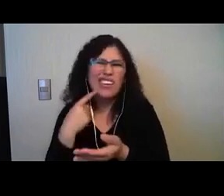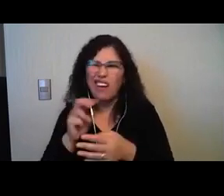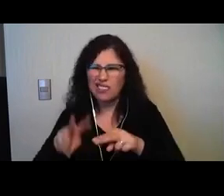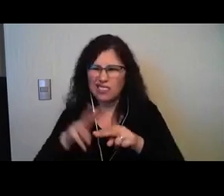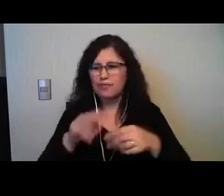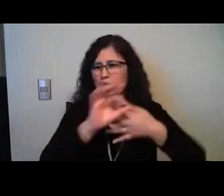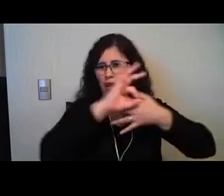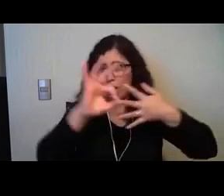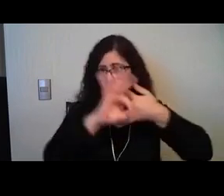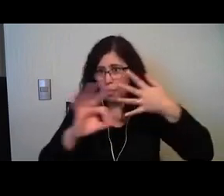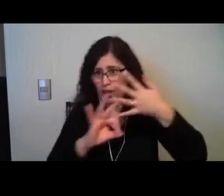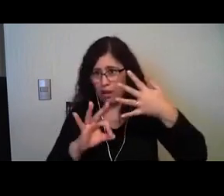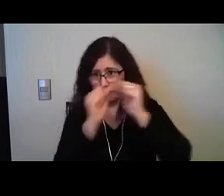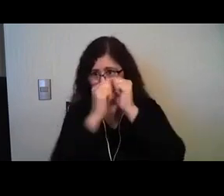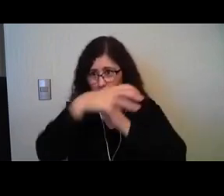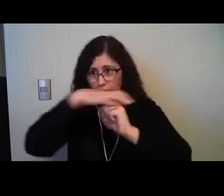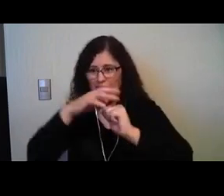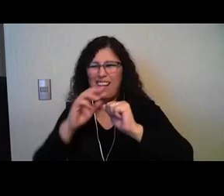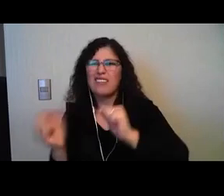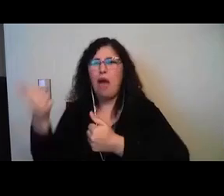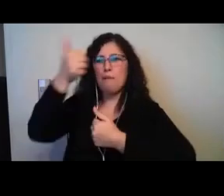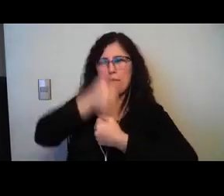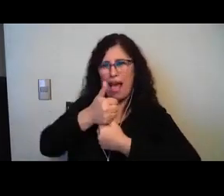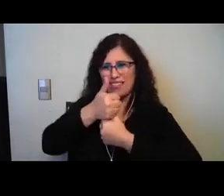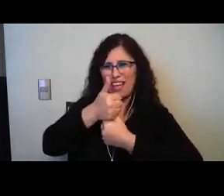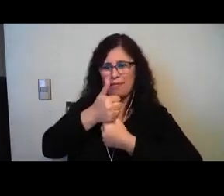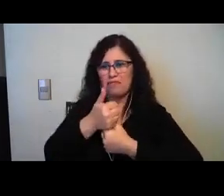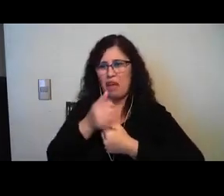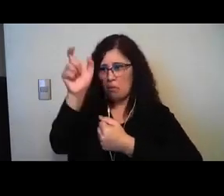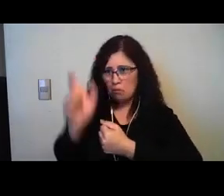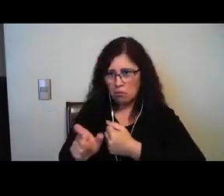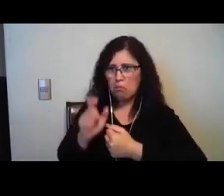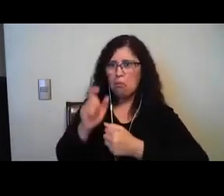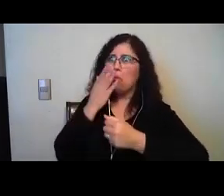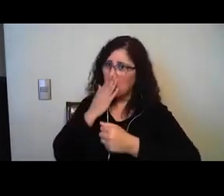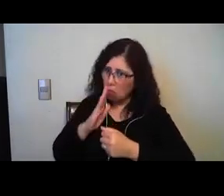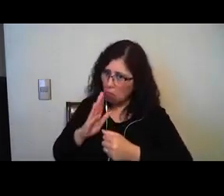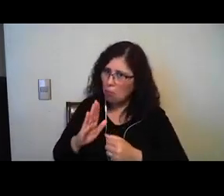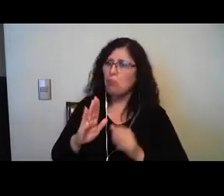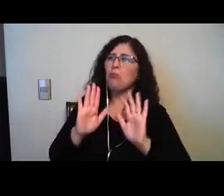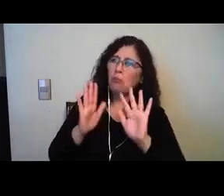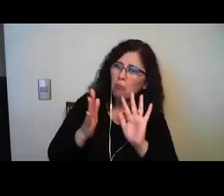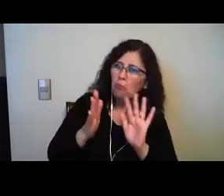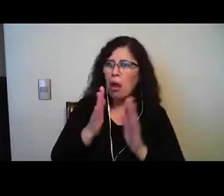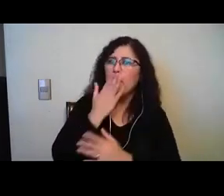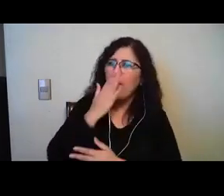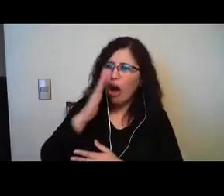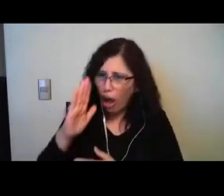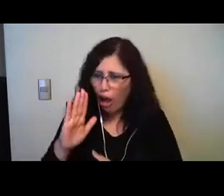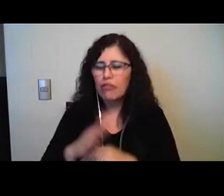dopamina a nivel cerebral, ya, y los pacientes mejoran, o sea, los pacientes